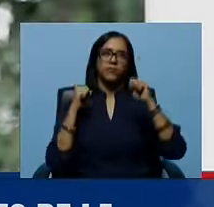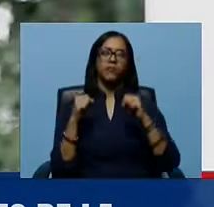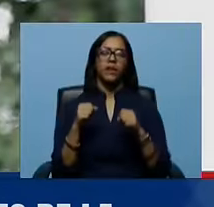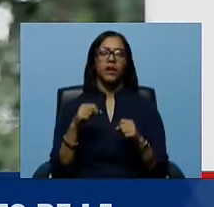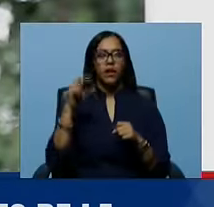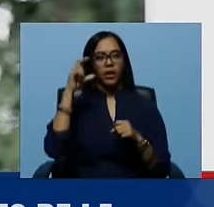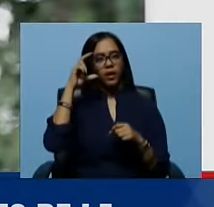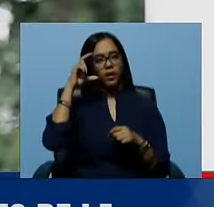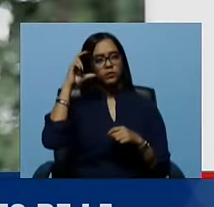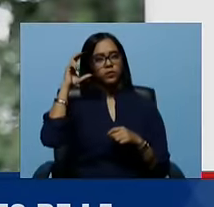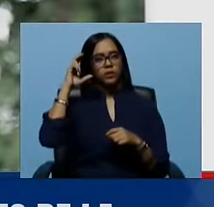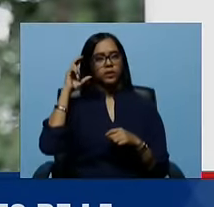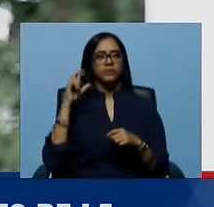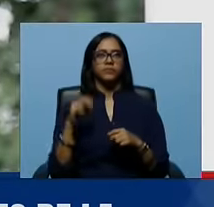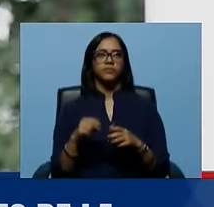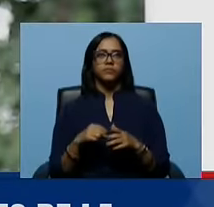consulados